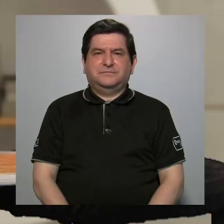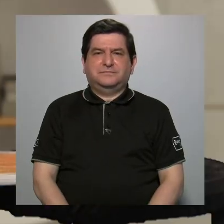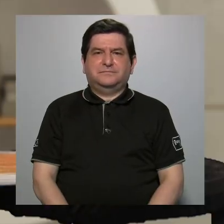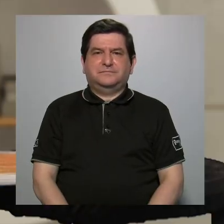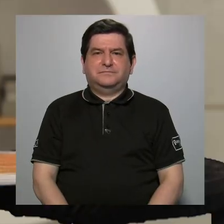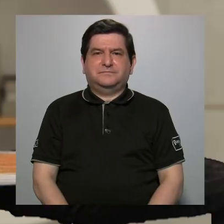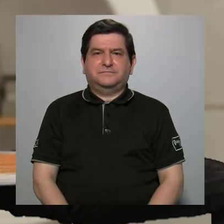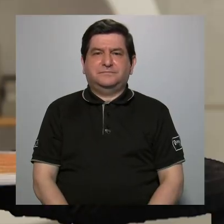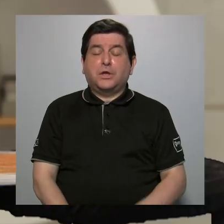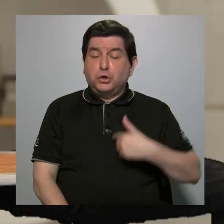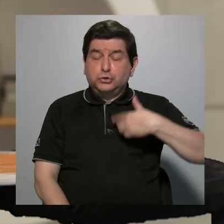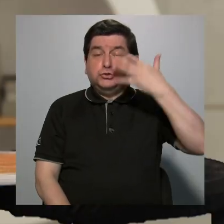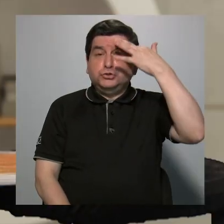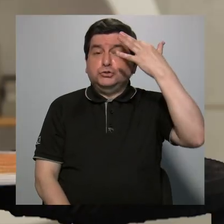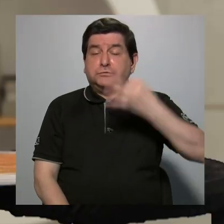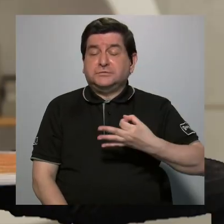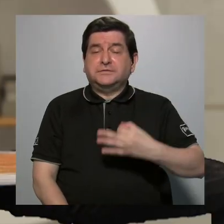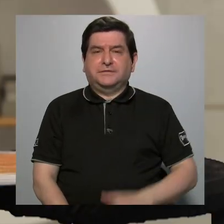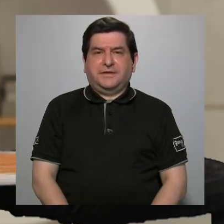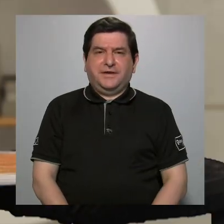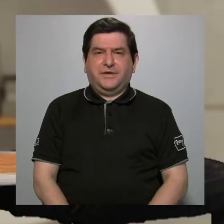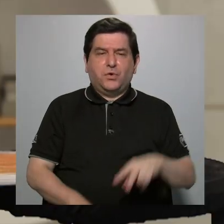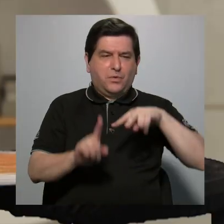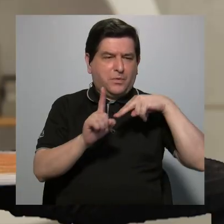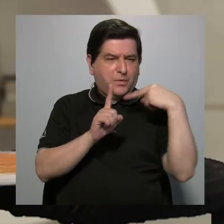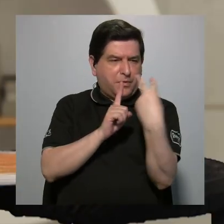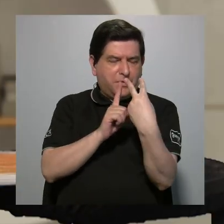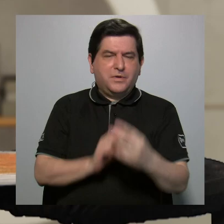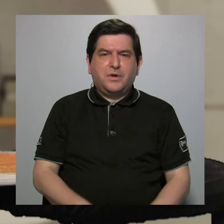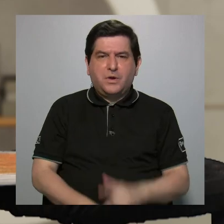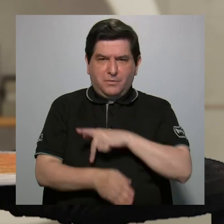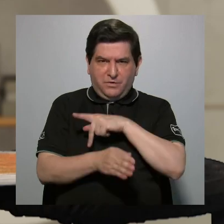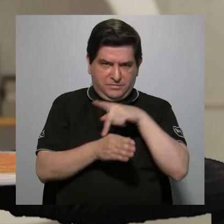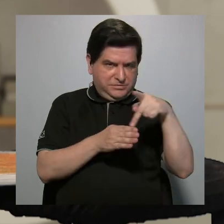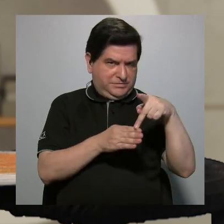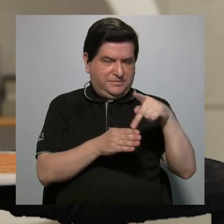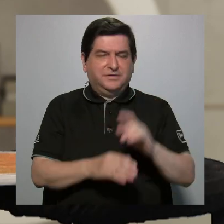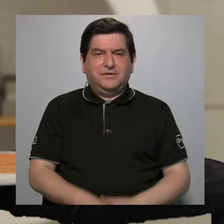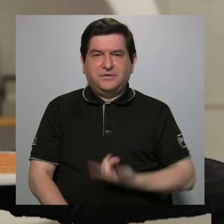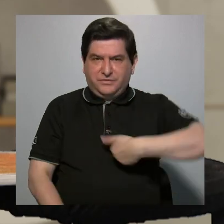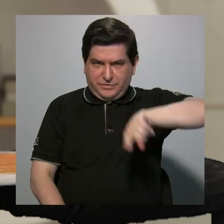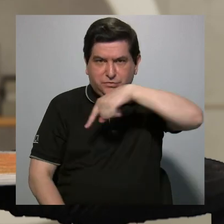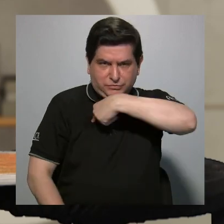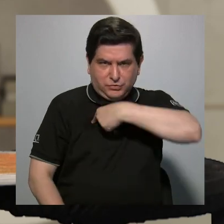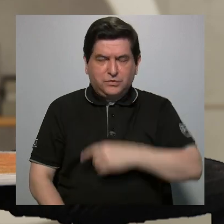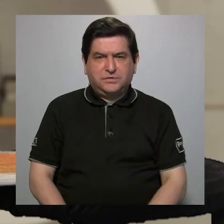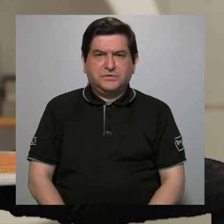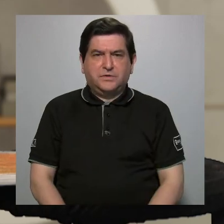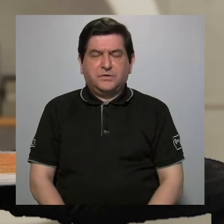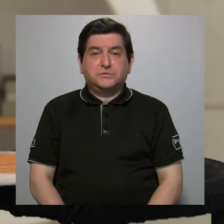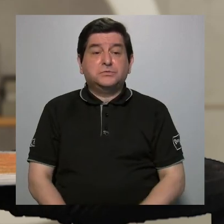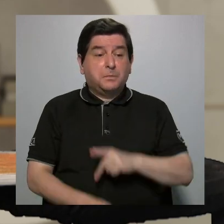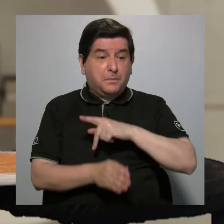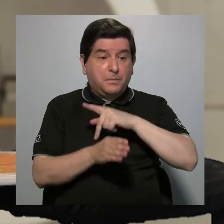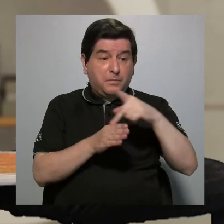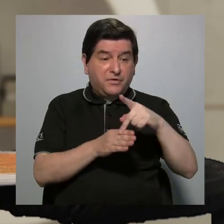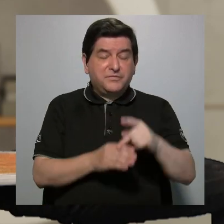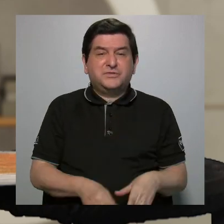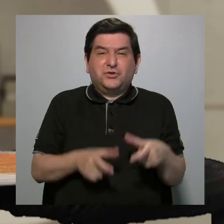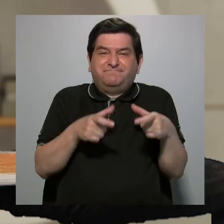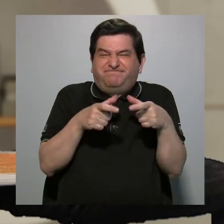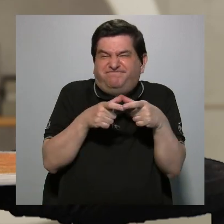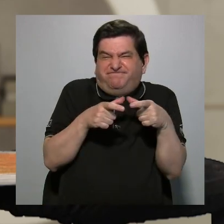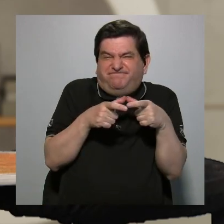¿no? Porque creo que desde el punto de vista de nuestra profesión, vale decirlo, es una profesión